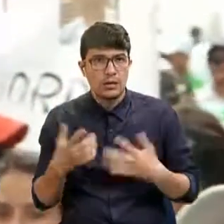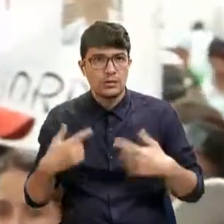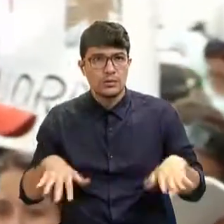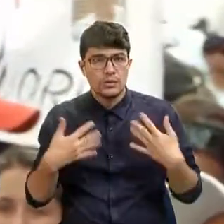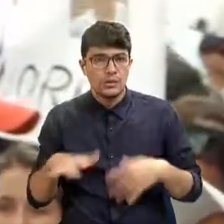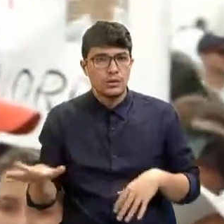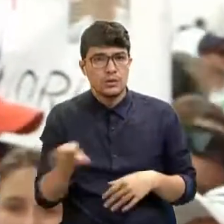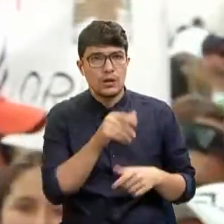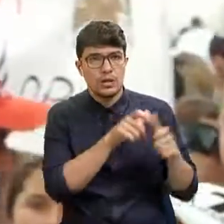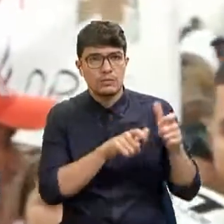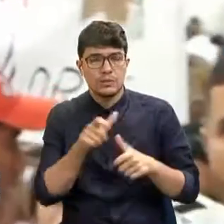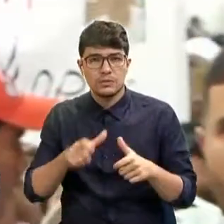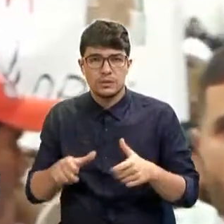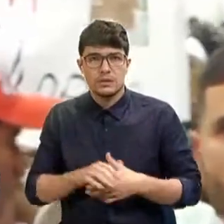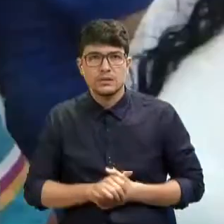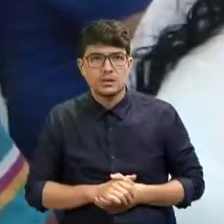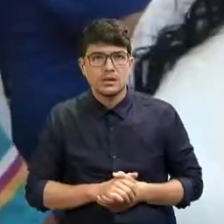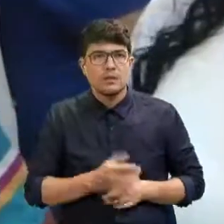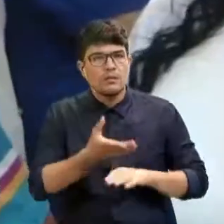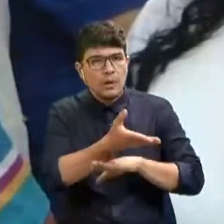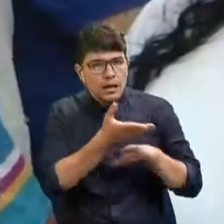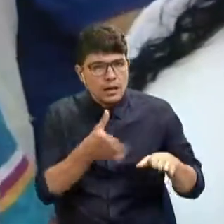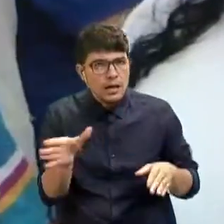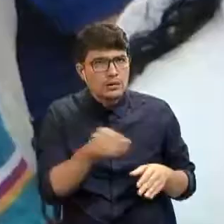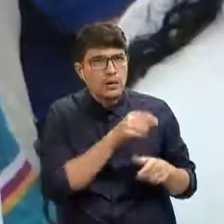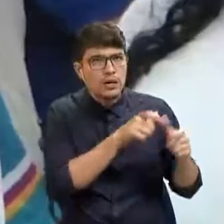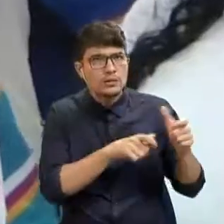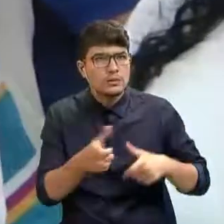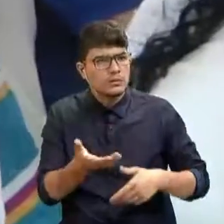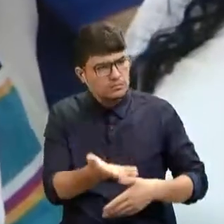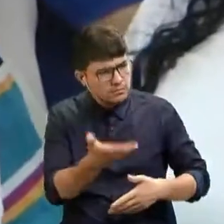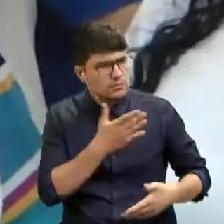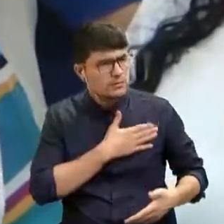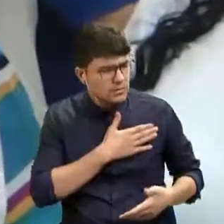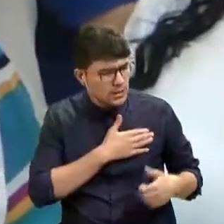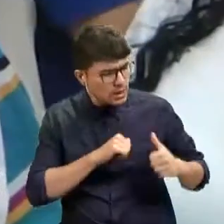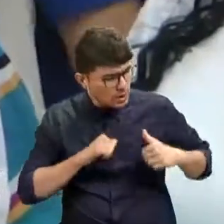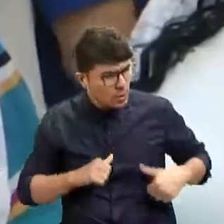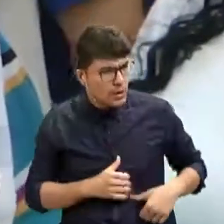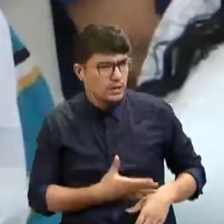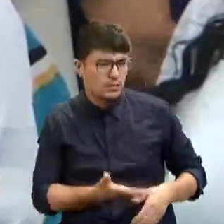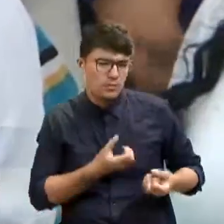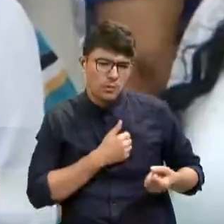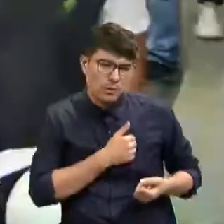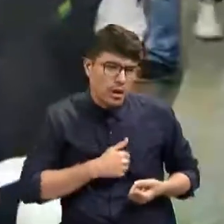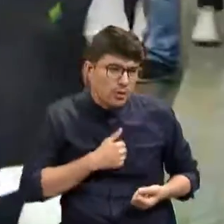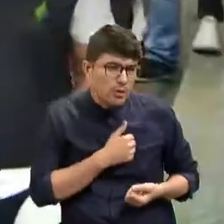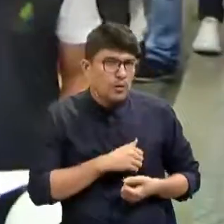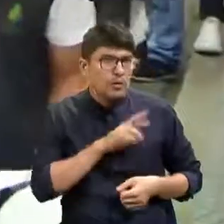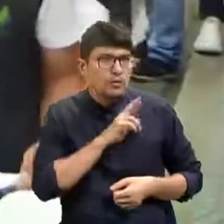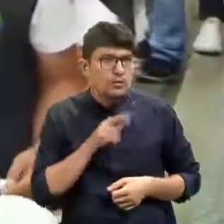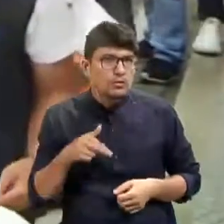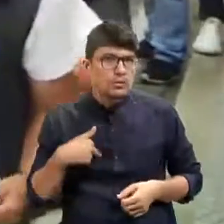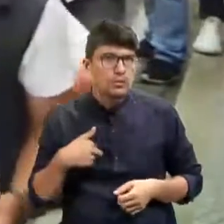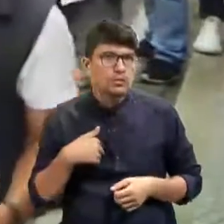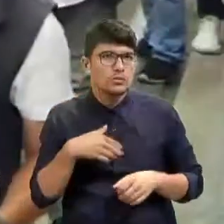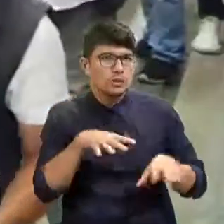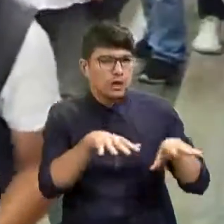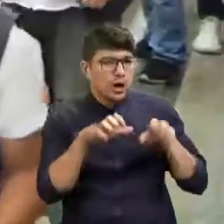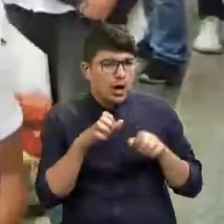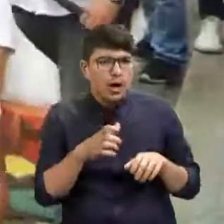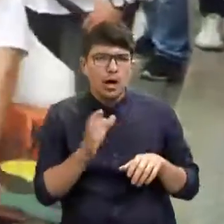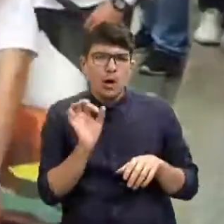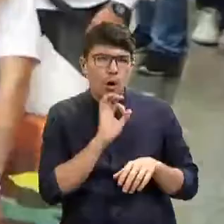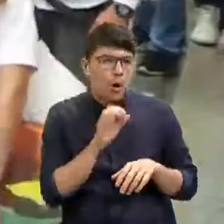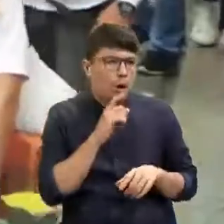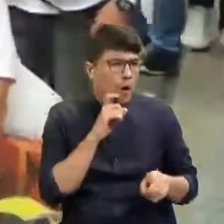víctimas pelé a los secuestradores que tengan corazón y que entre nosotros no va a haber rencor de nada